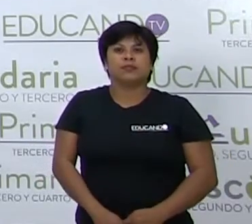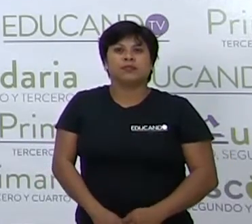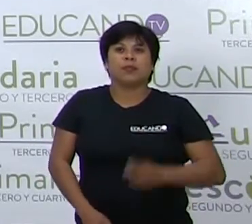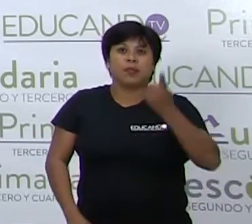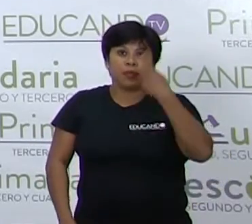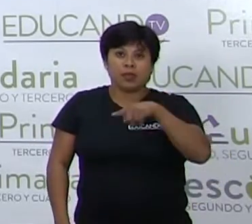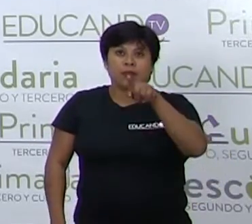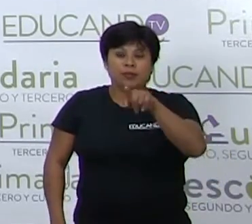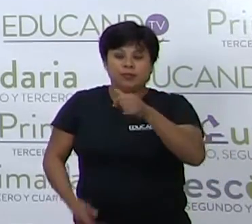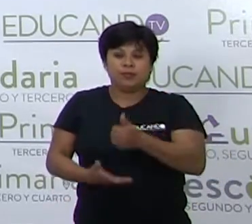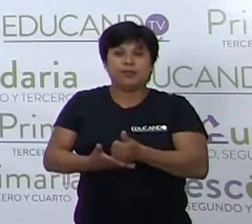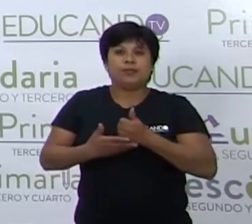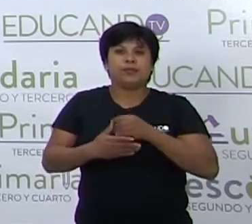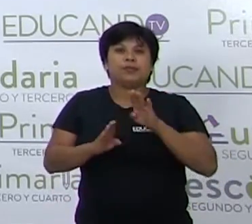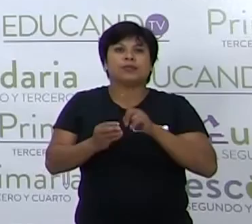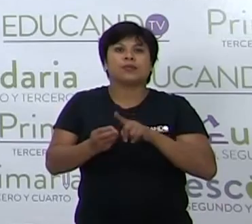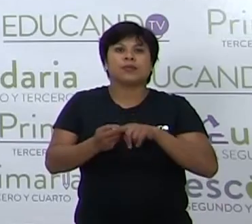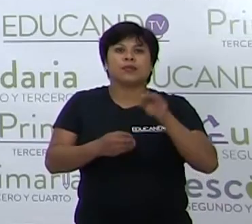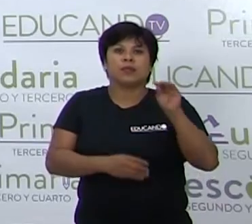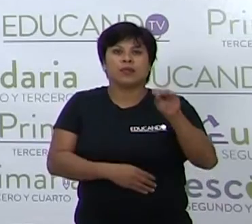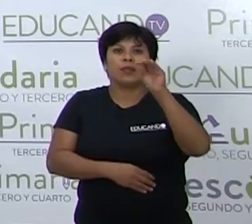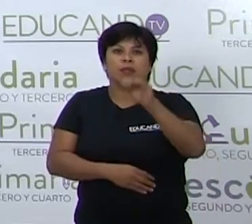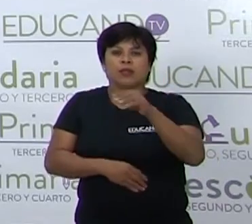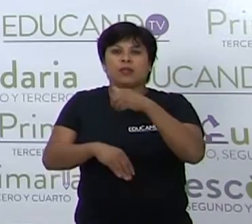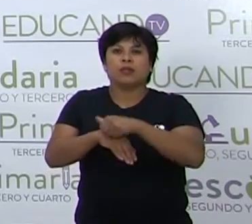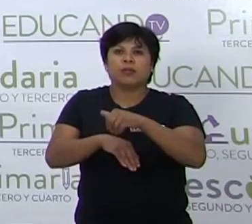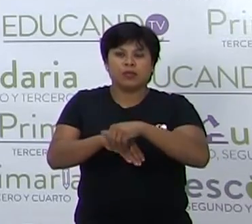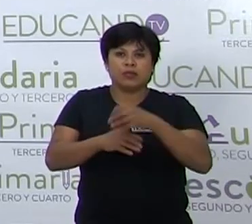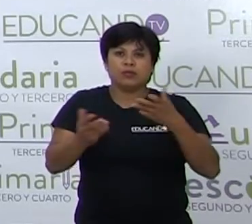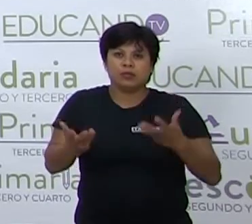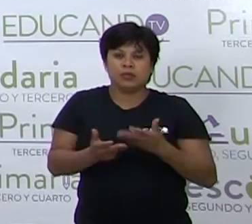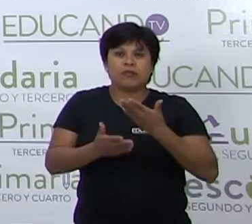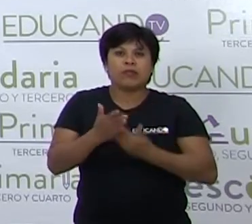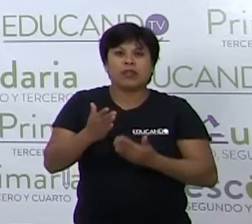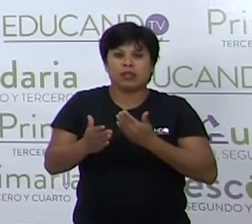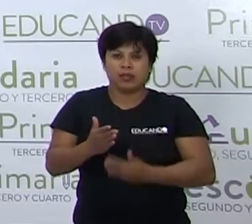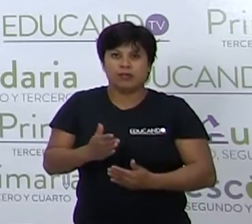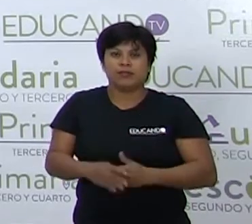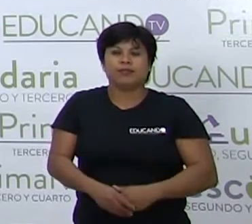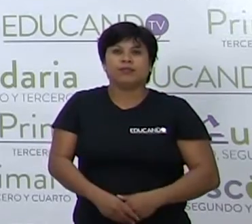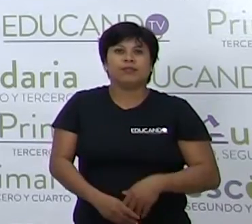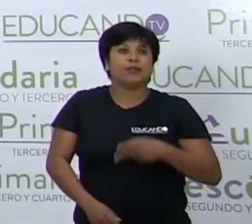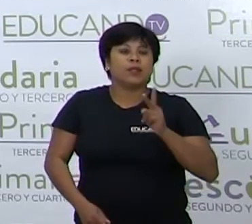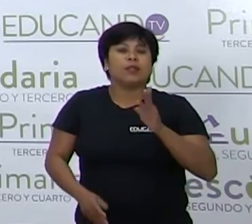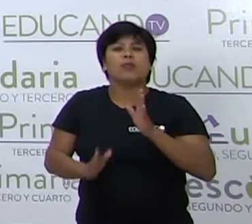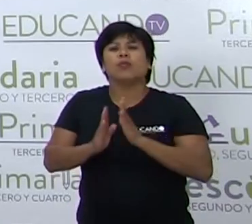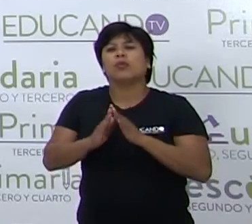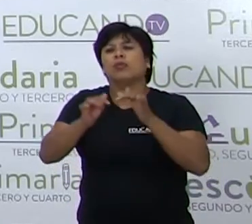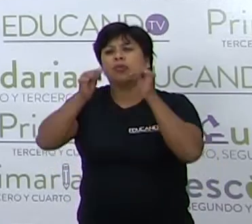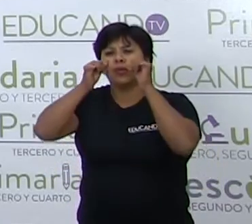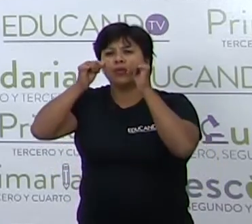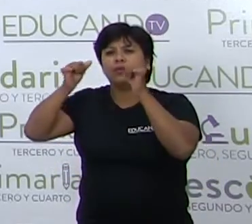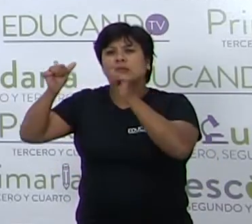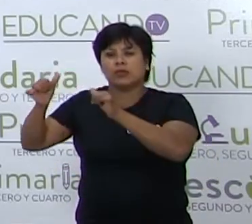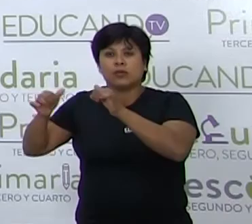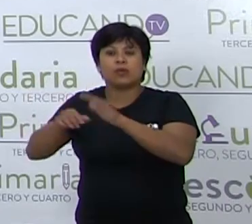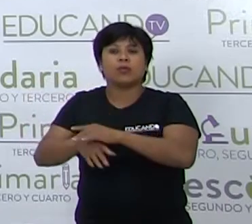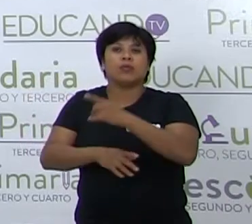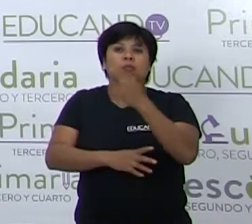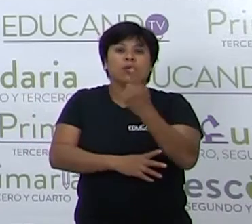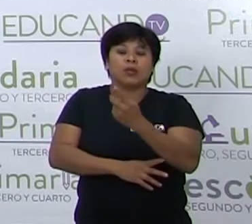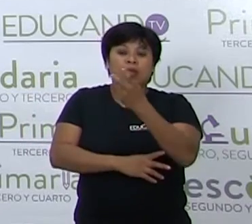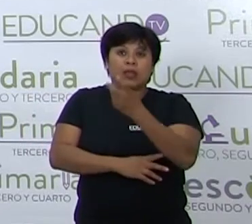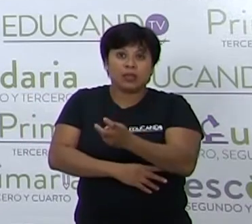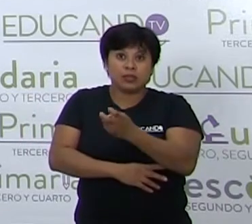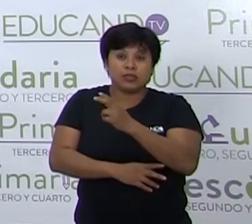para que tú me ayudes a ubicar los números que me están haciendo falta. Pero pon mucha atención porque esto